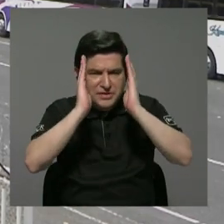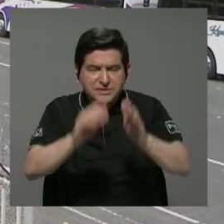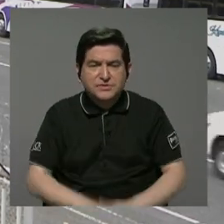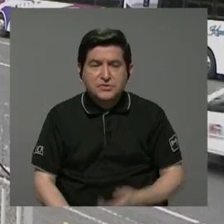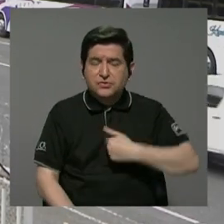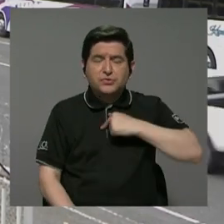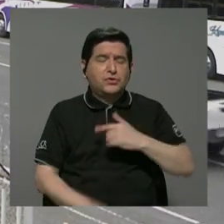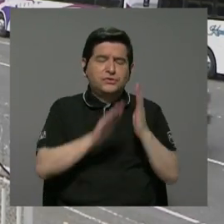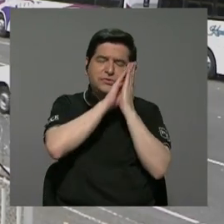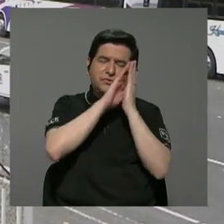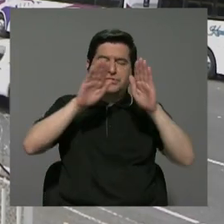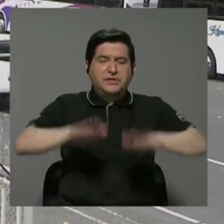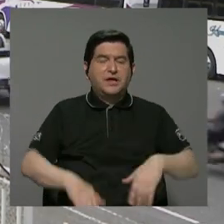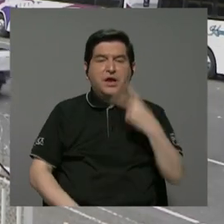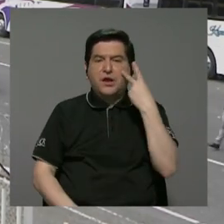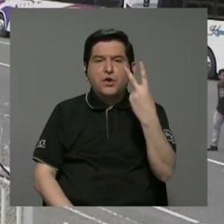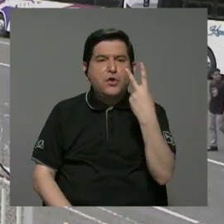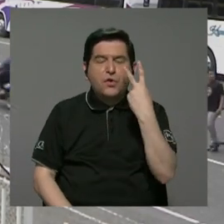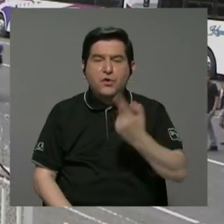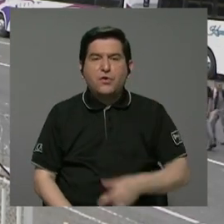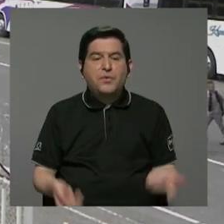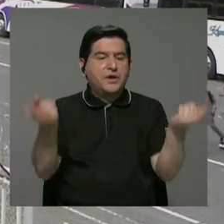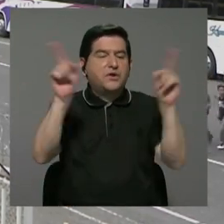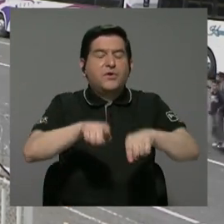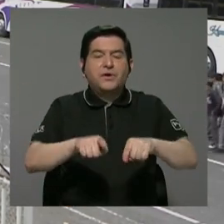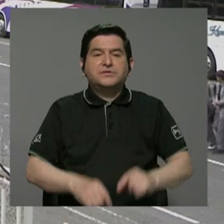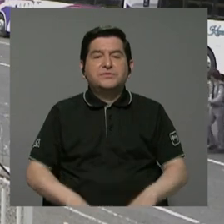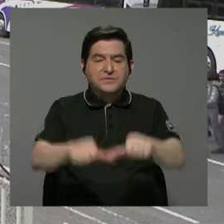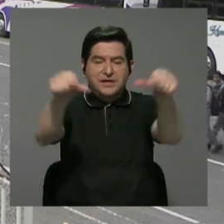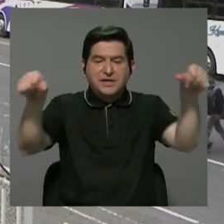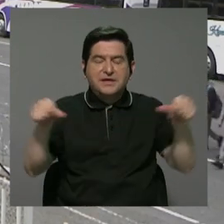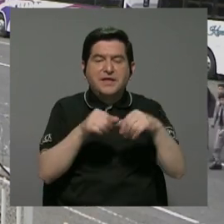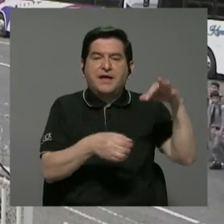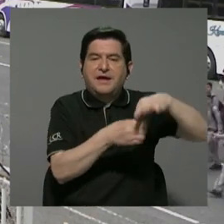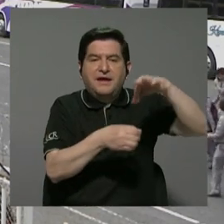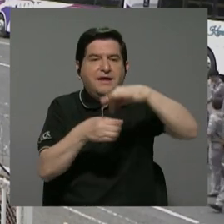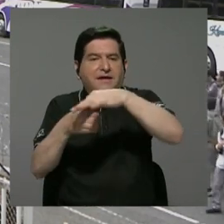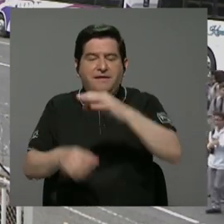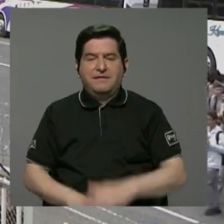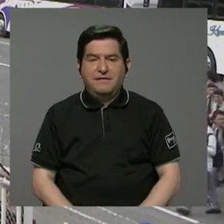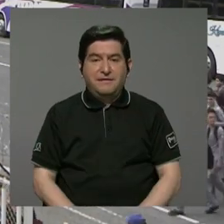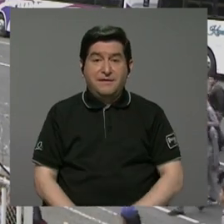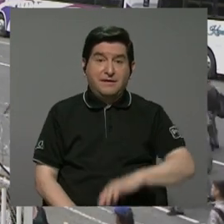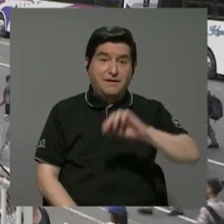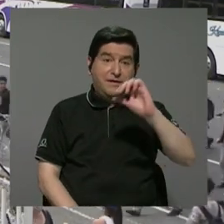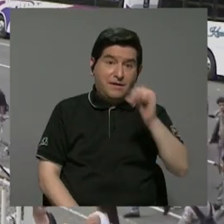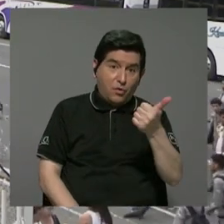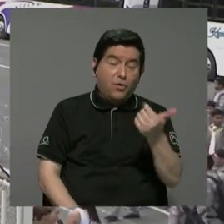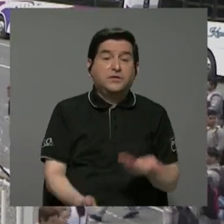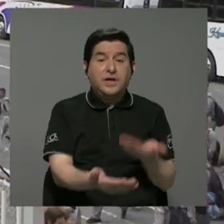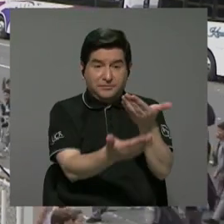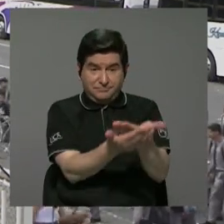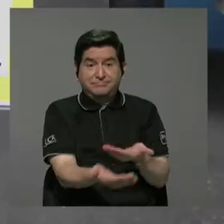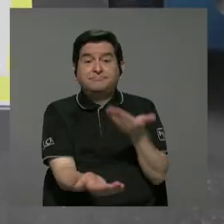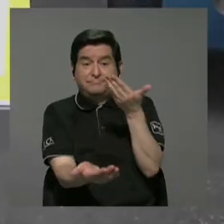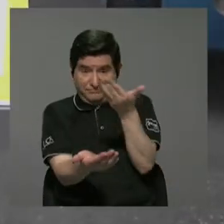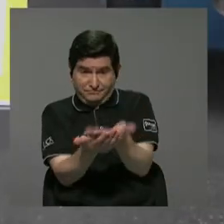dormimos tranquilos porque nadie vuelve a ver qué está pasando en el campo. Entonces es otra de las propuestas,